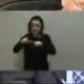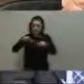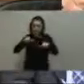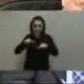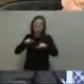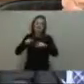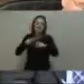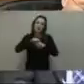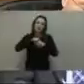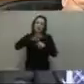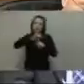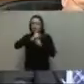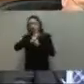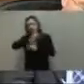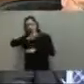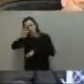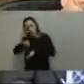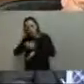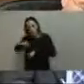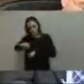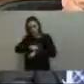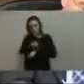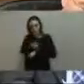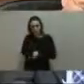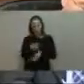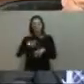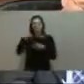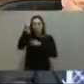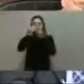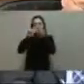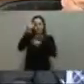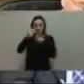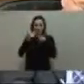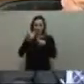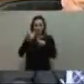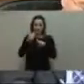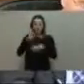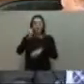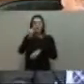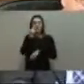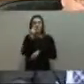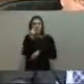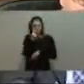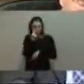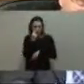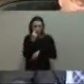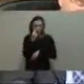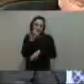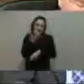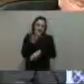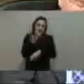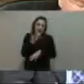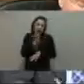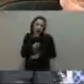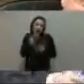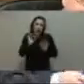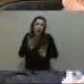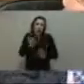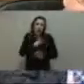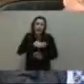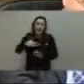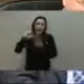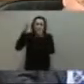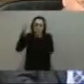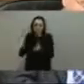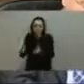Creo que esta legislatura el señor Fernández, si tenía, porque a lo mejor tenía, o quería mantenerla usted en el